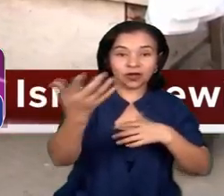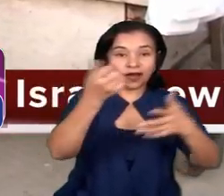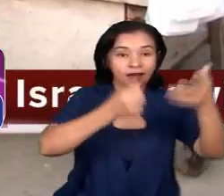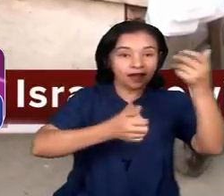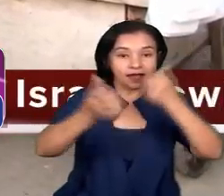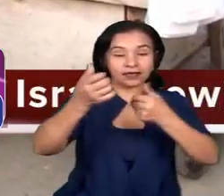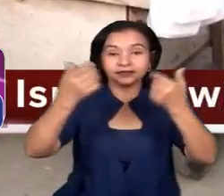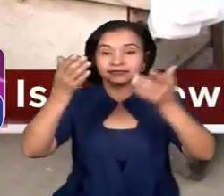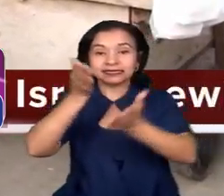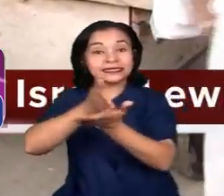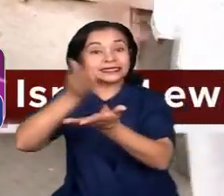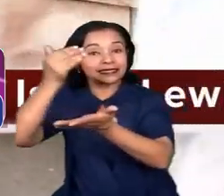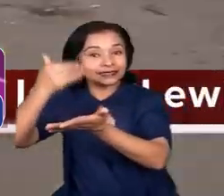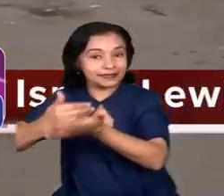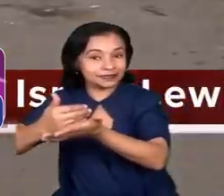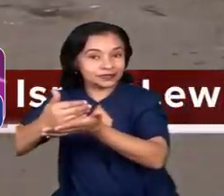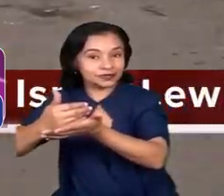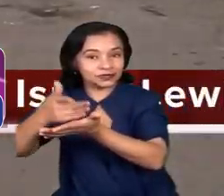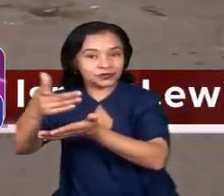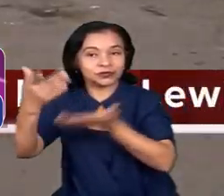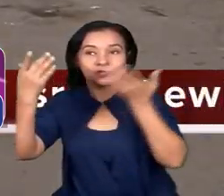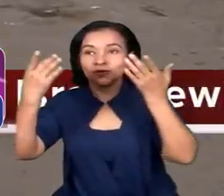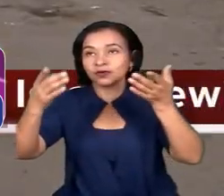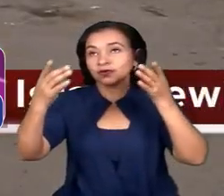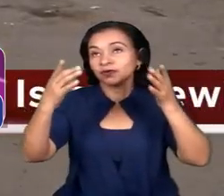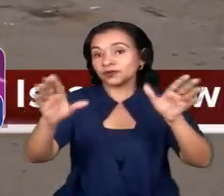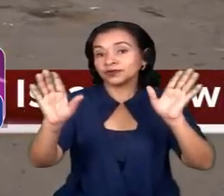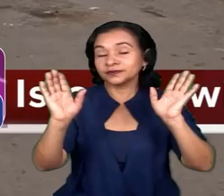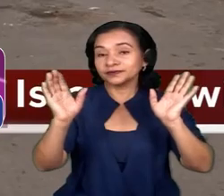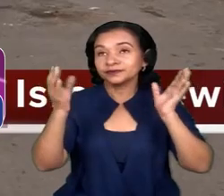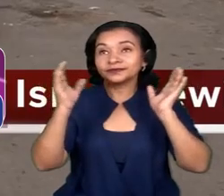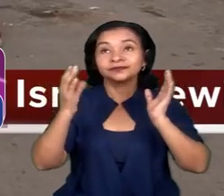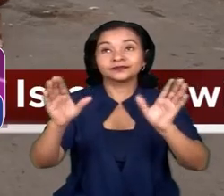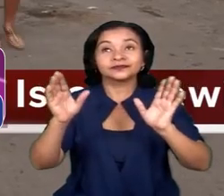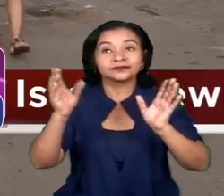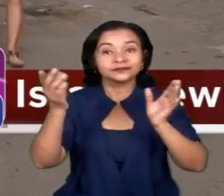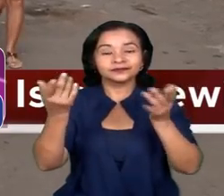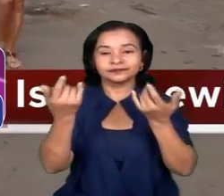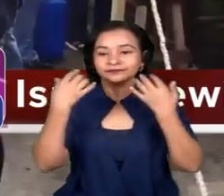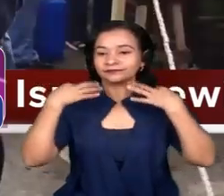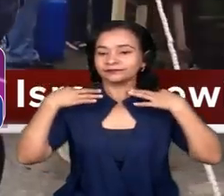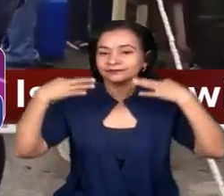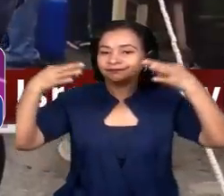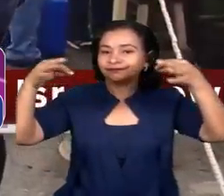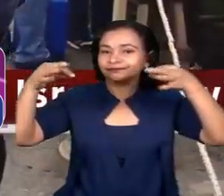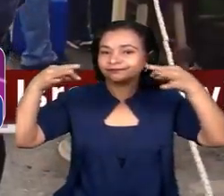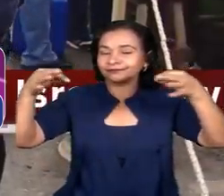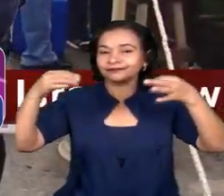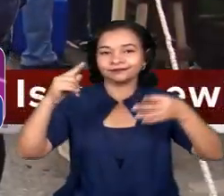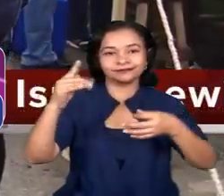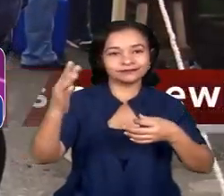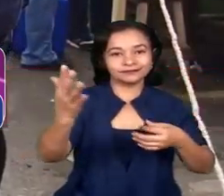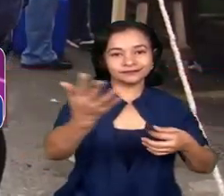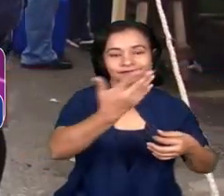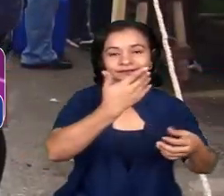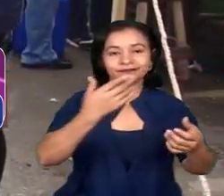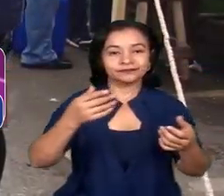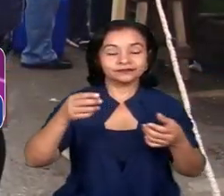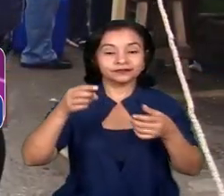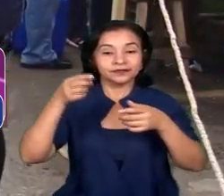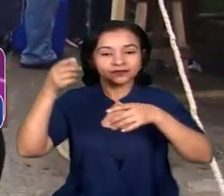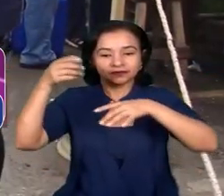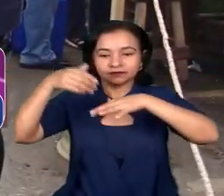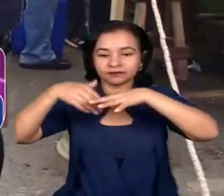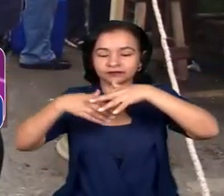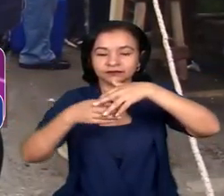todo, igualmente tiene cosas... De vestir, prendas de vestir, todos los sectores están activos. El mayoreo